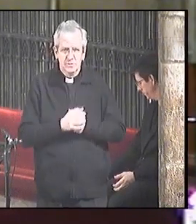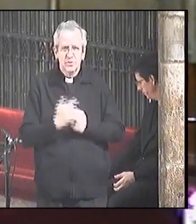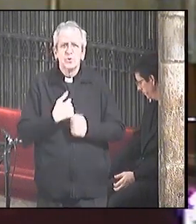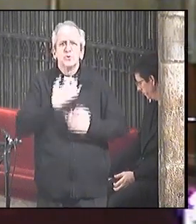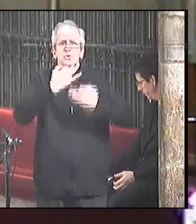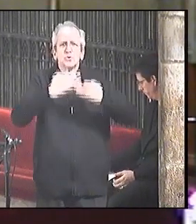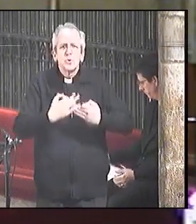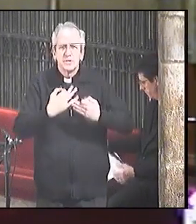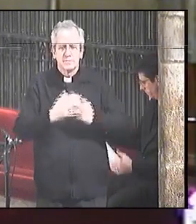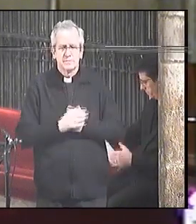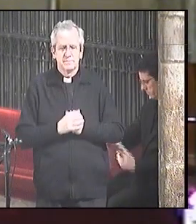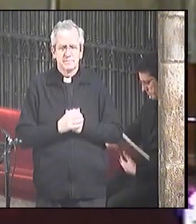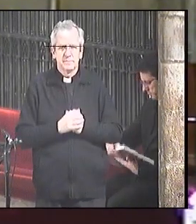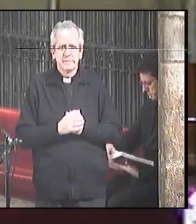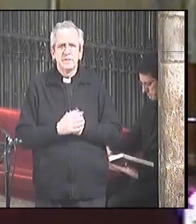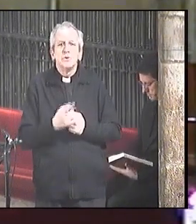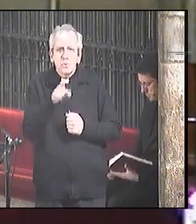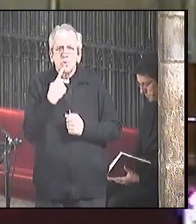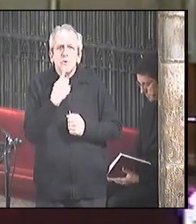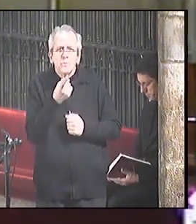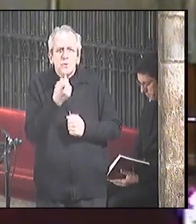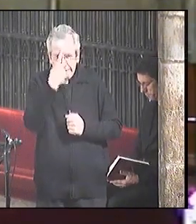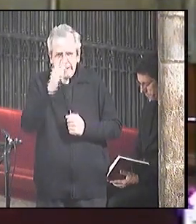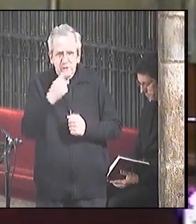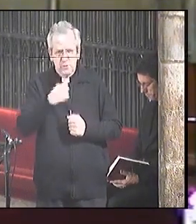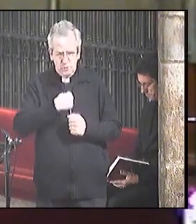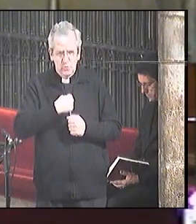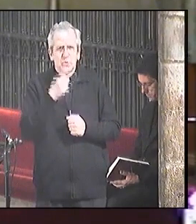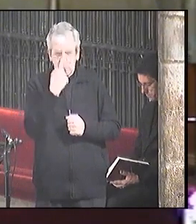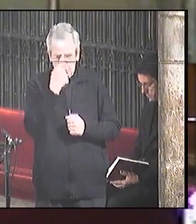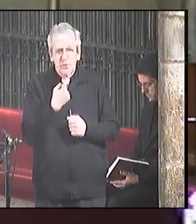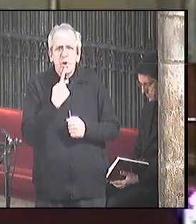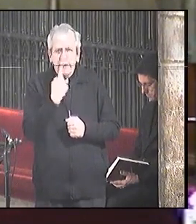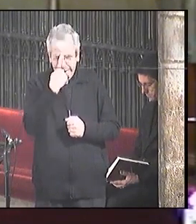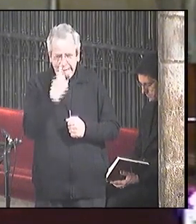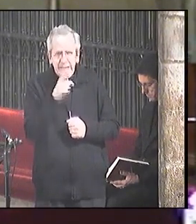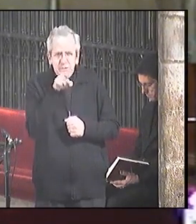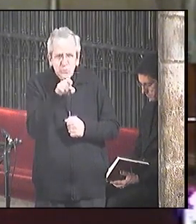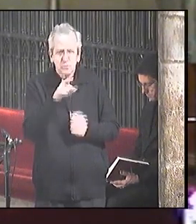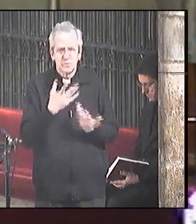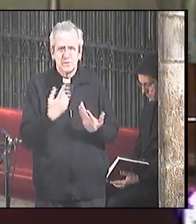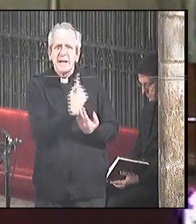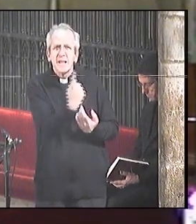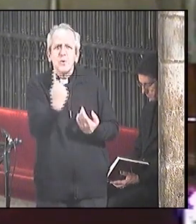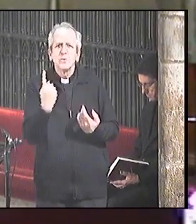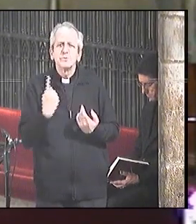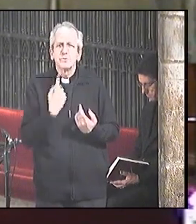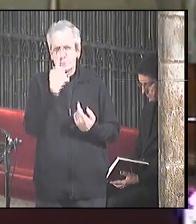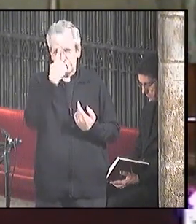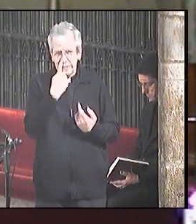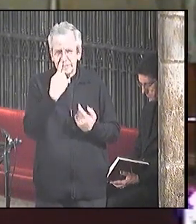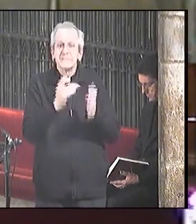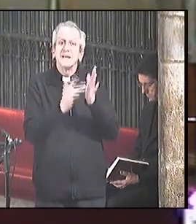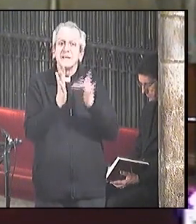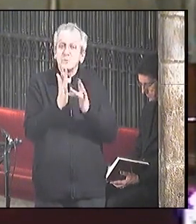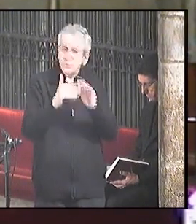soy la resurrección. ¿Lo crees tú? ¿Lo creo yo? ¿Lo creemos cada uno de nosotros? Es que Jesús nos